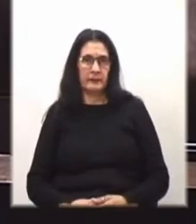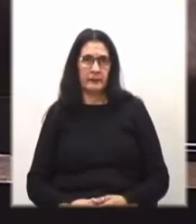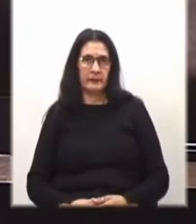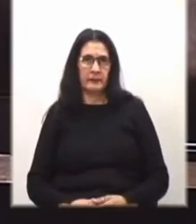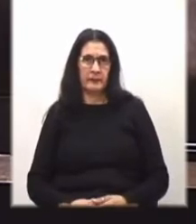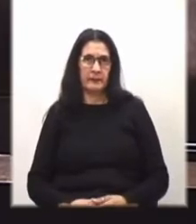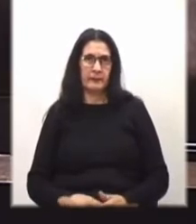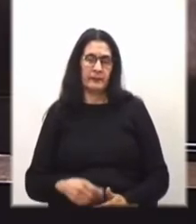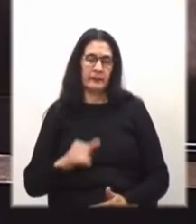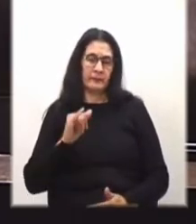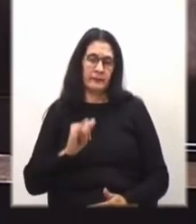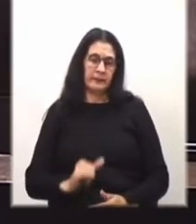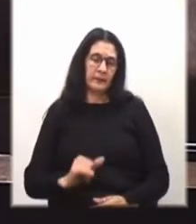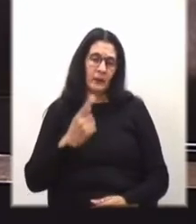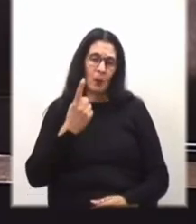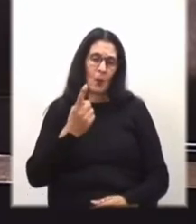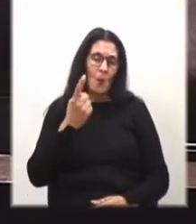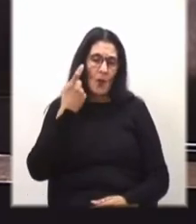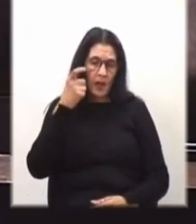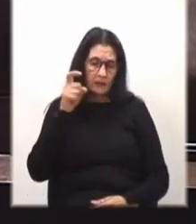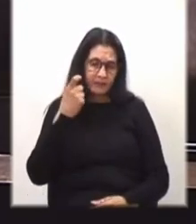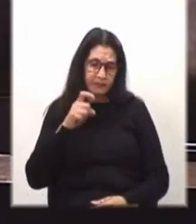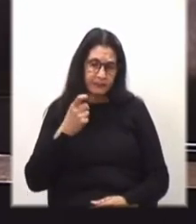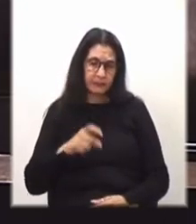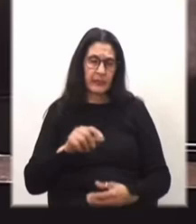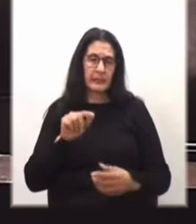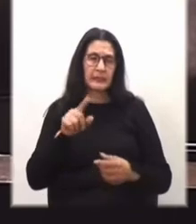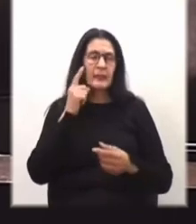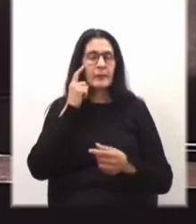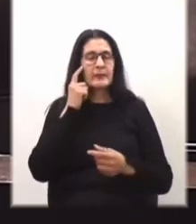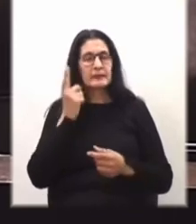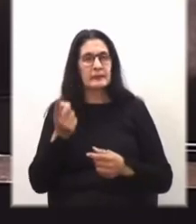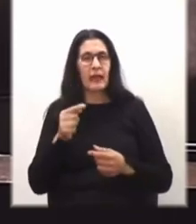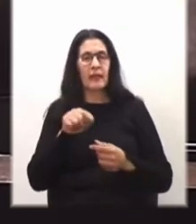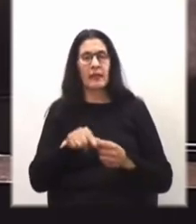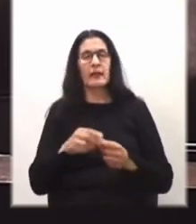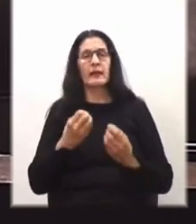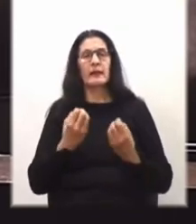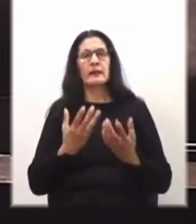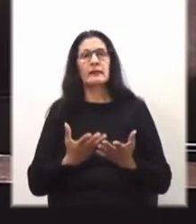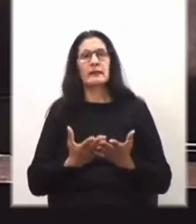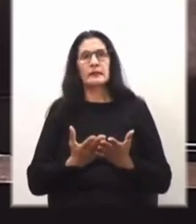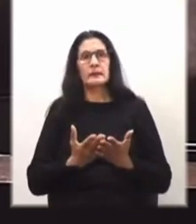Y una estrategia que yo creo que estuvo siempre pensada en términos